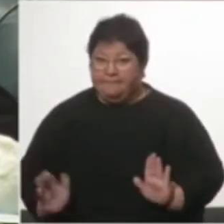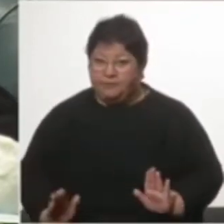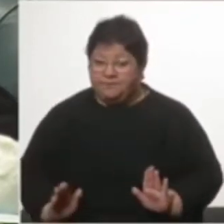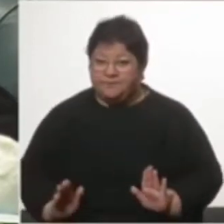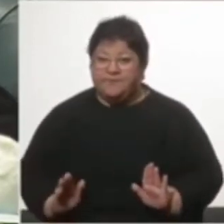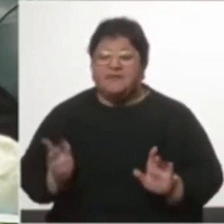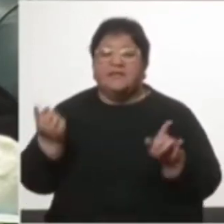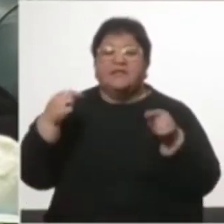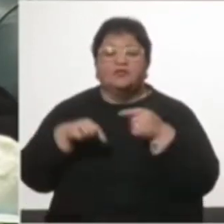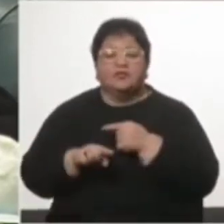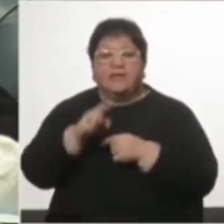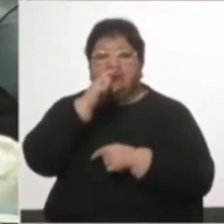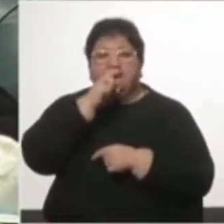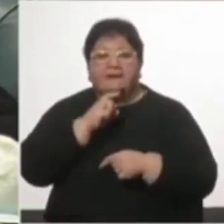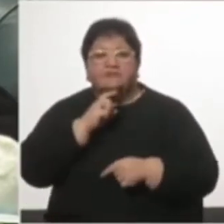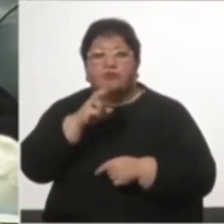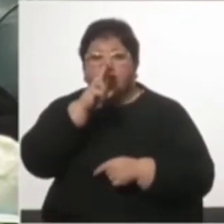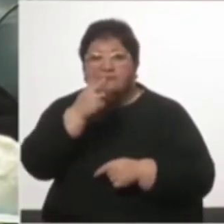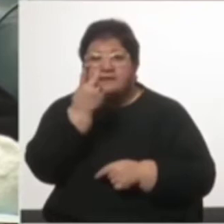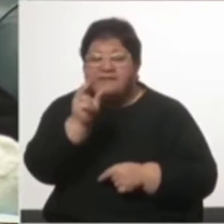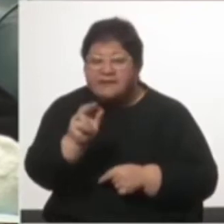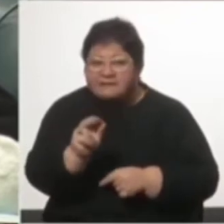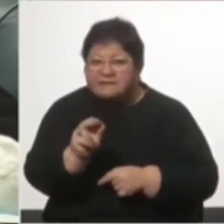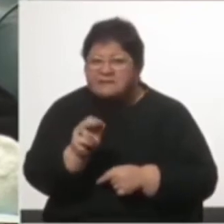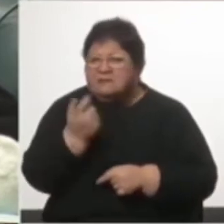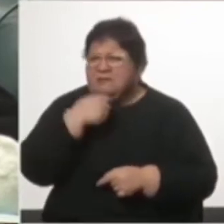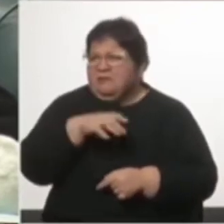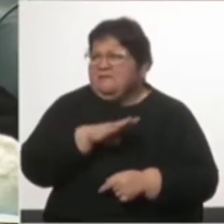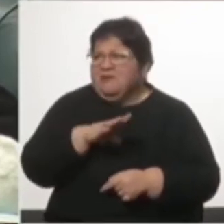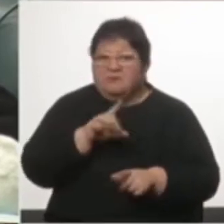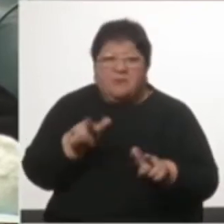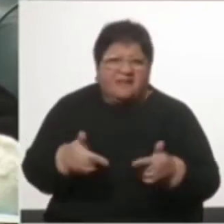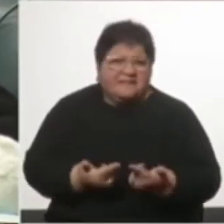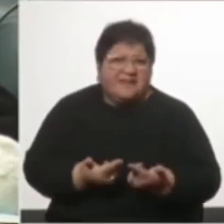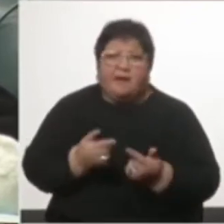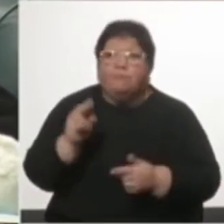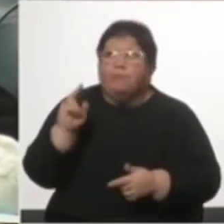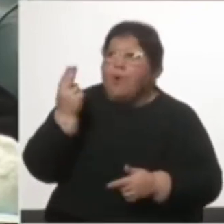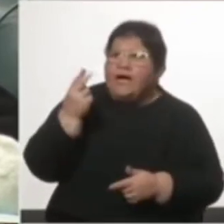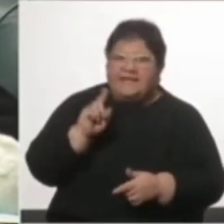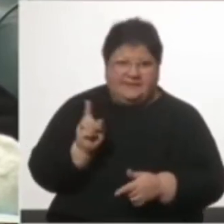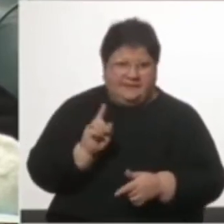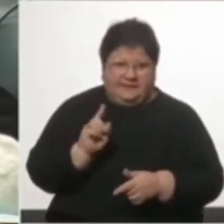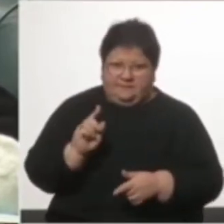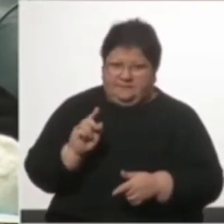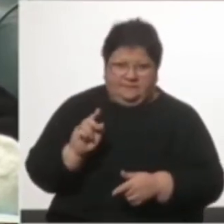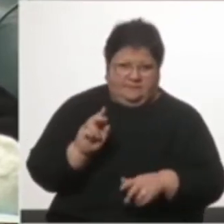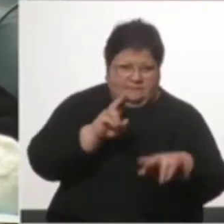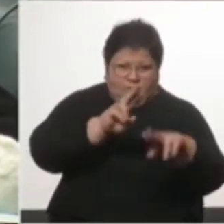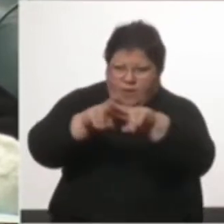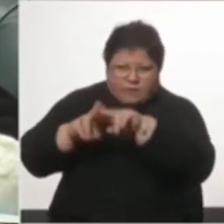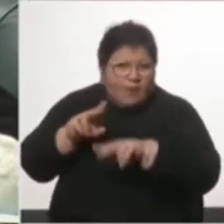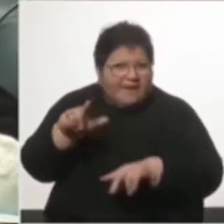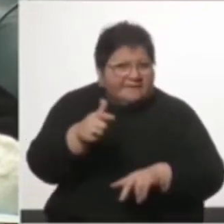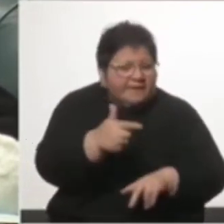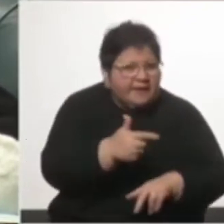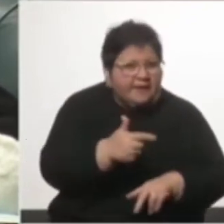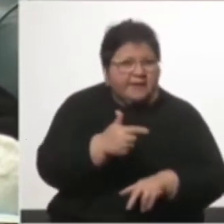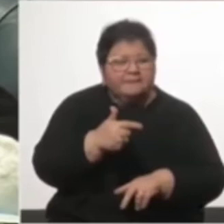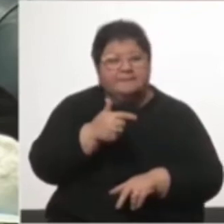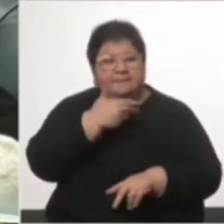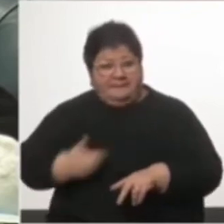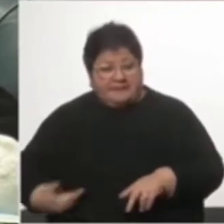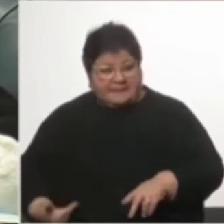del 2020, cuando el país todavía no registraba caso alguno de muerte por la pandemia, el presidente del Frente